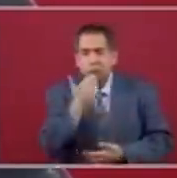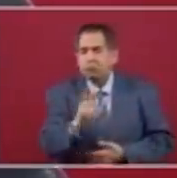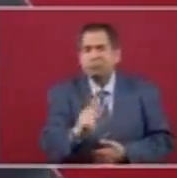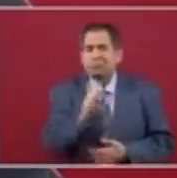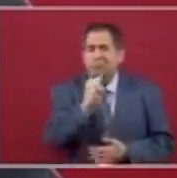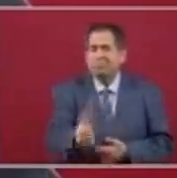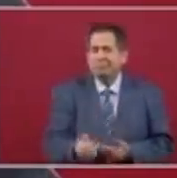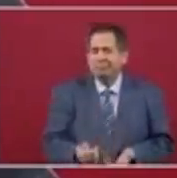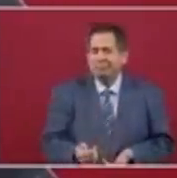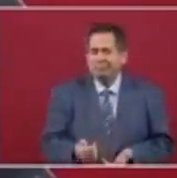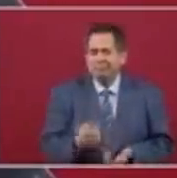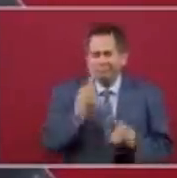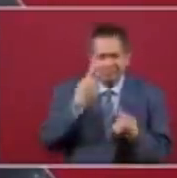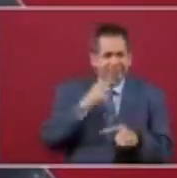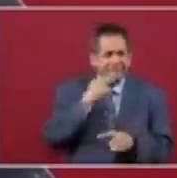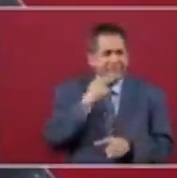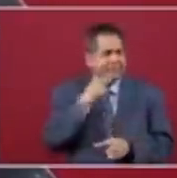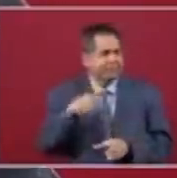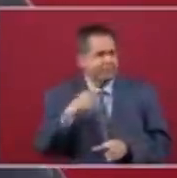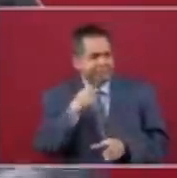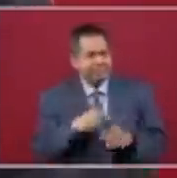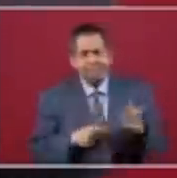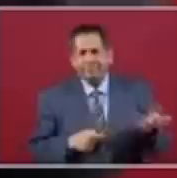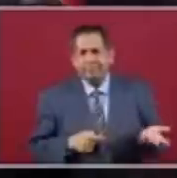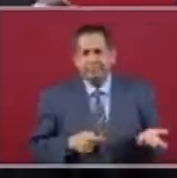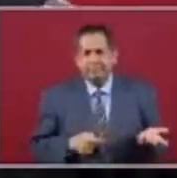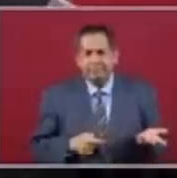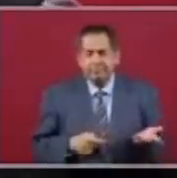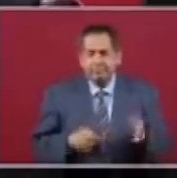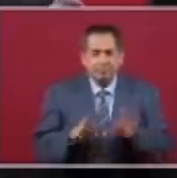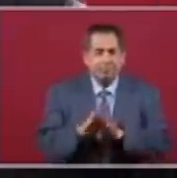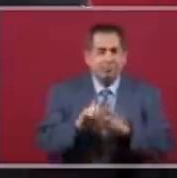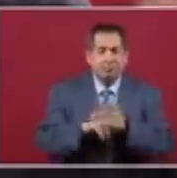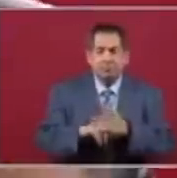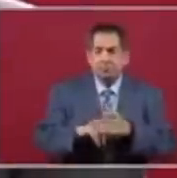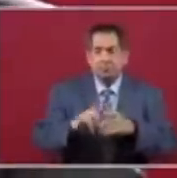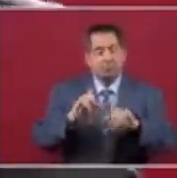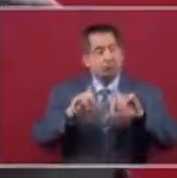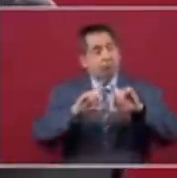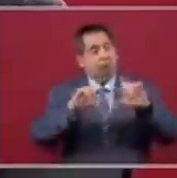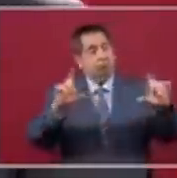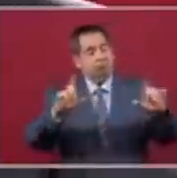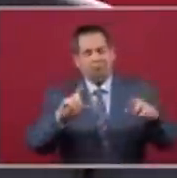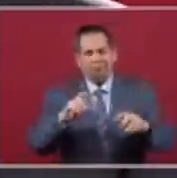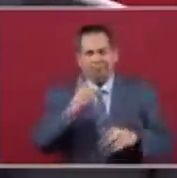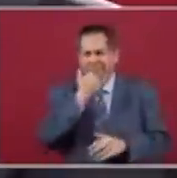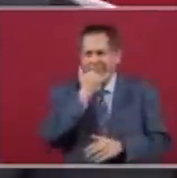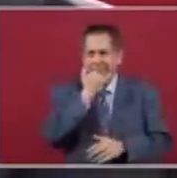al que lo requiere? Nada más aparato. Además,